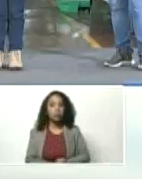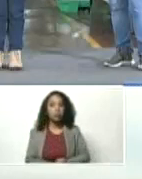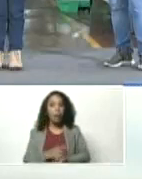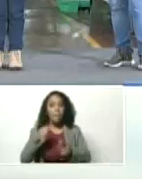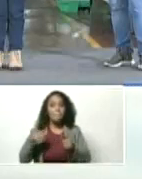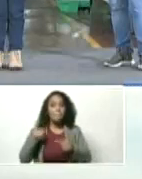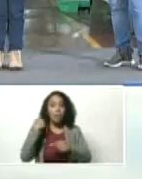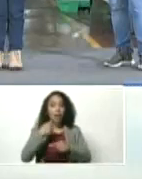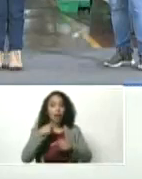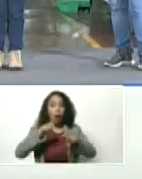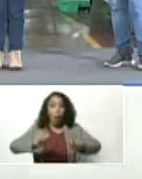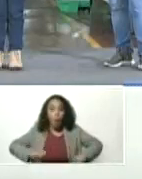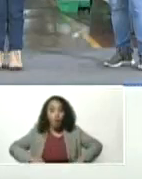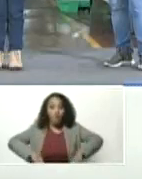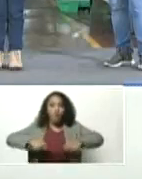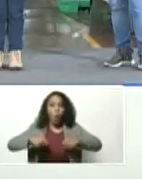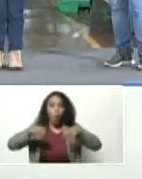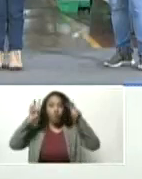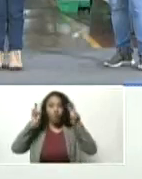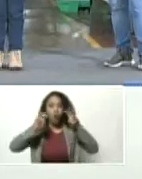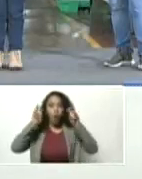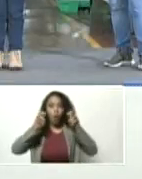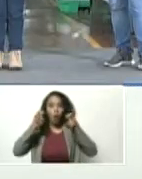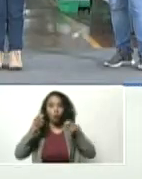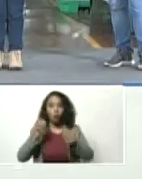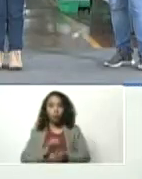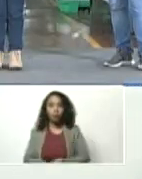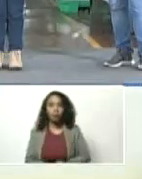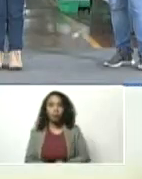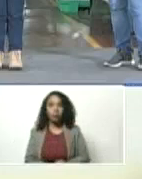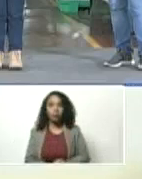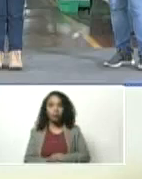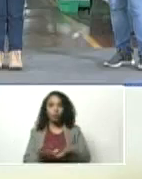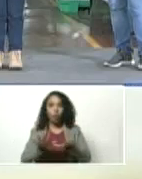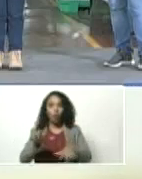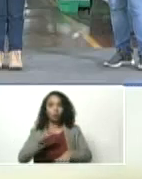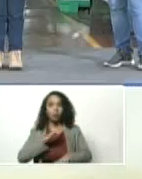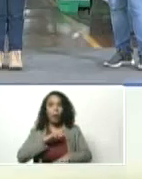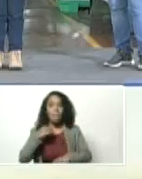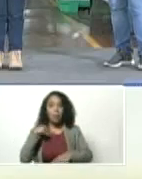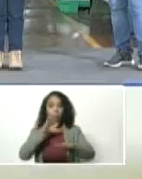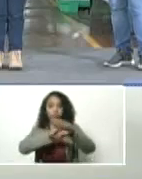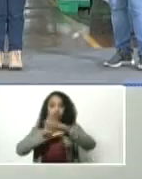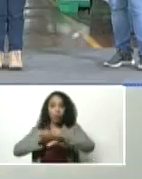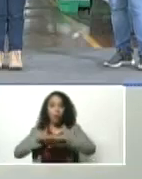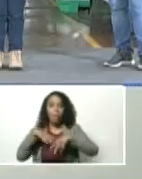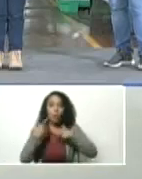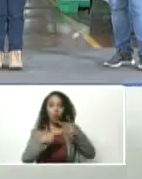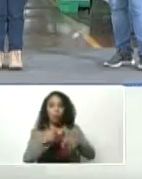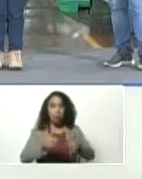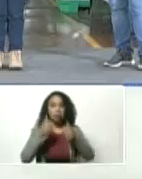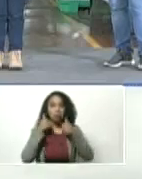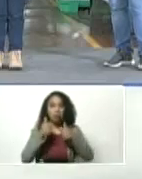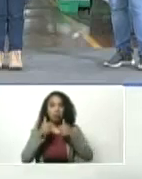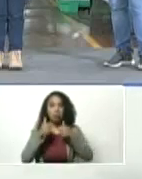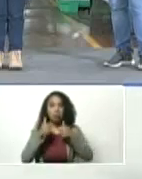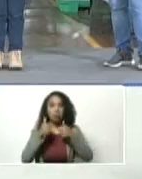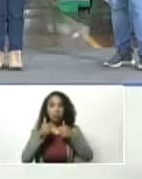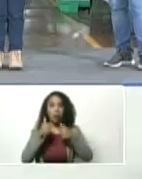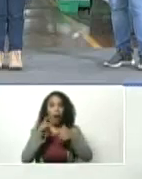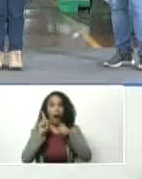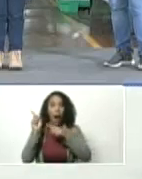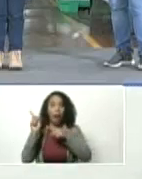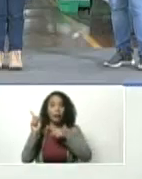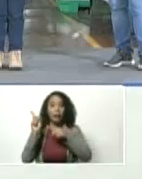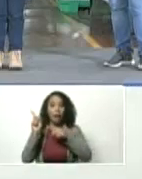Mañana me lo estreno. ¿Ah? Entonces mi llamado a producir, mira qué buen blue jean. Este blue